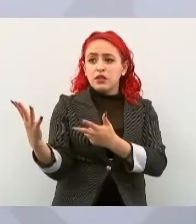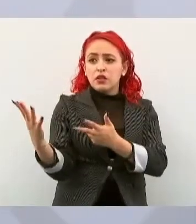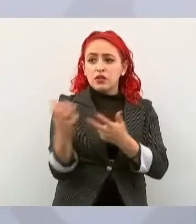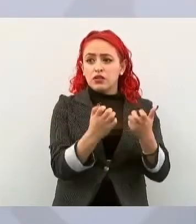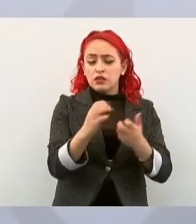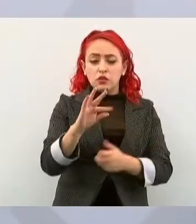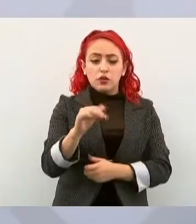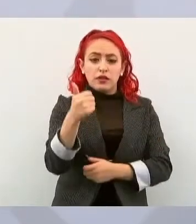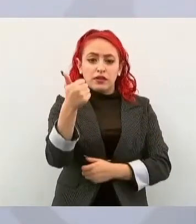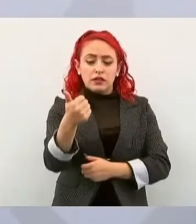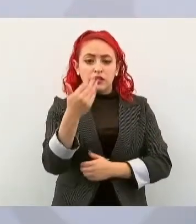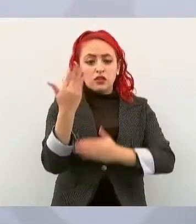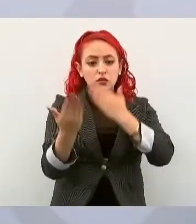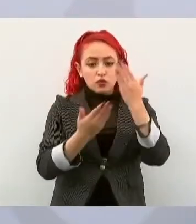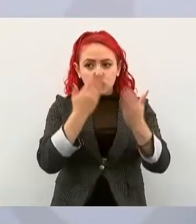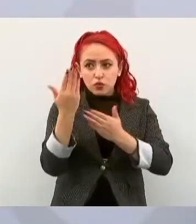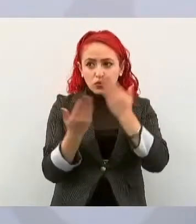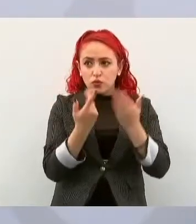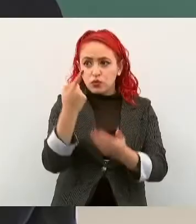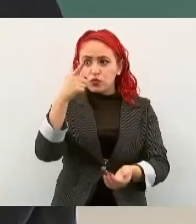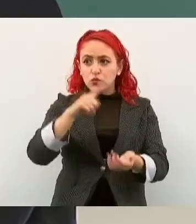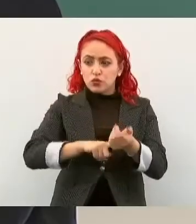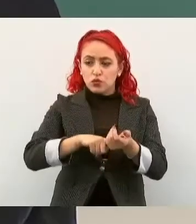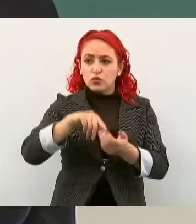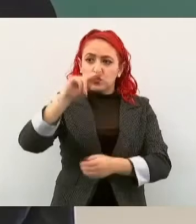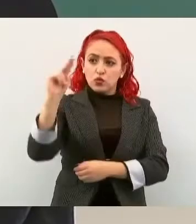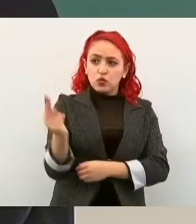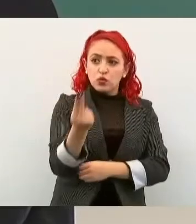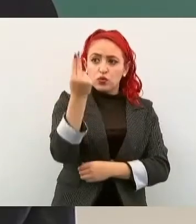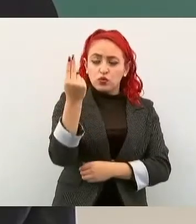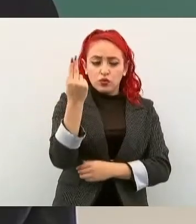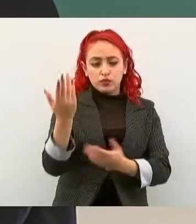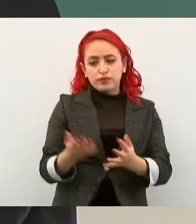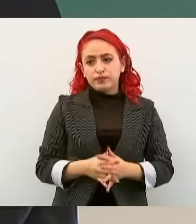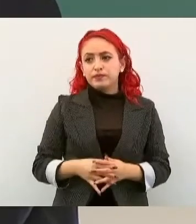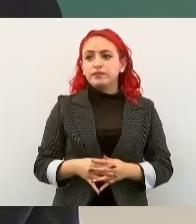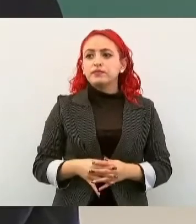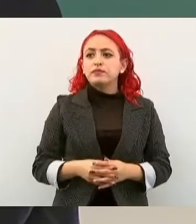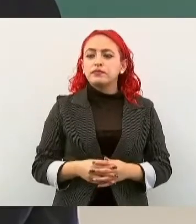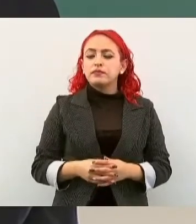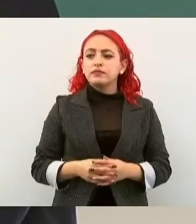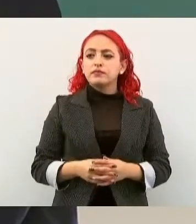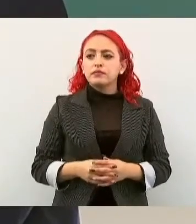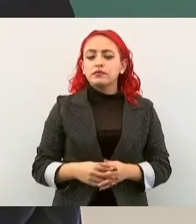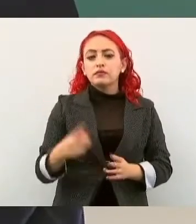13,846 estudiantes de nivel superior y